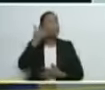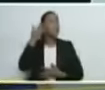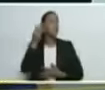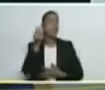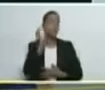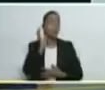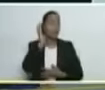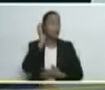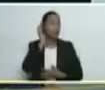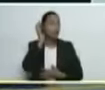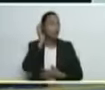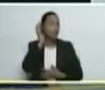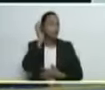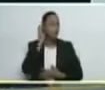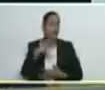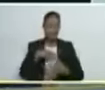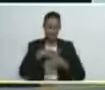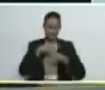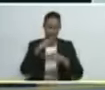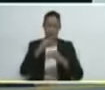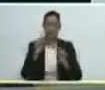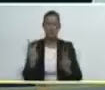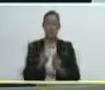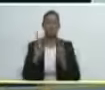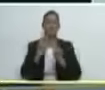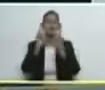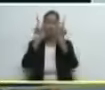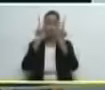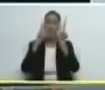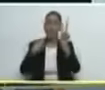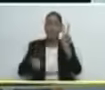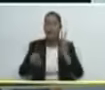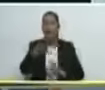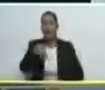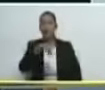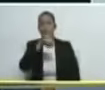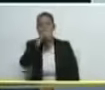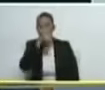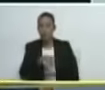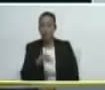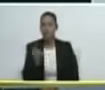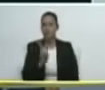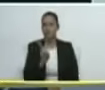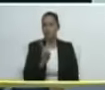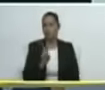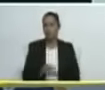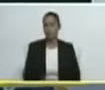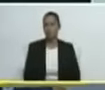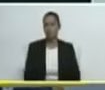tanto sentido de historia que tiene nuestro amado pueblo de Venezuela.